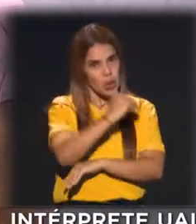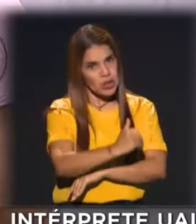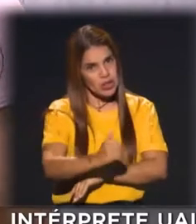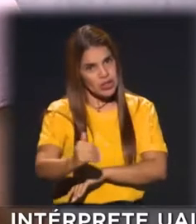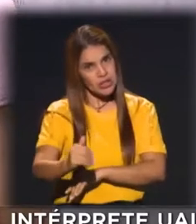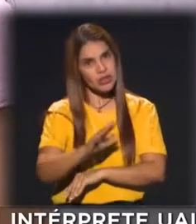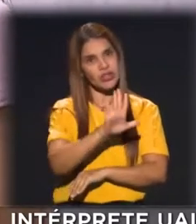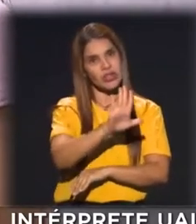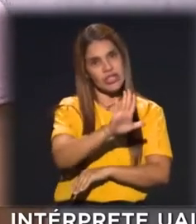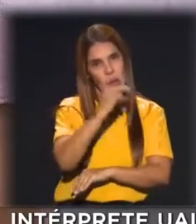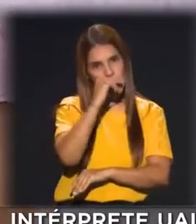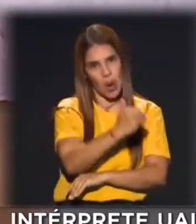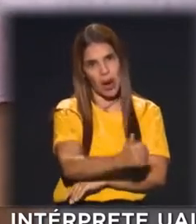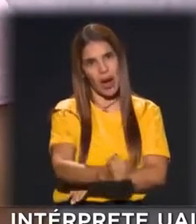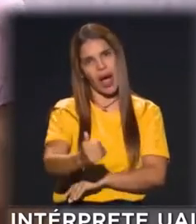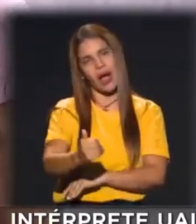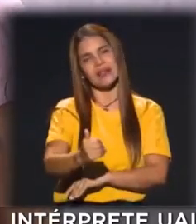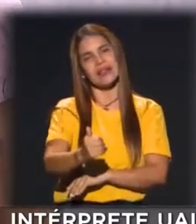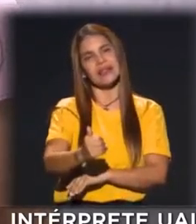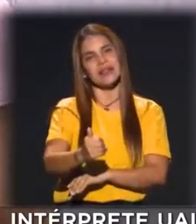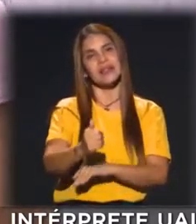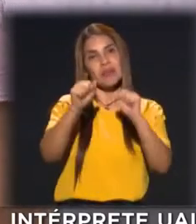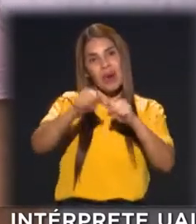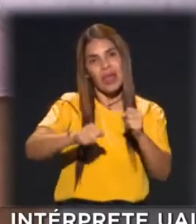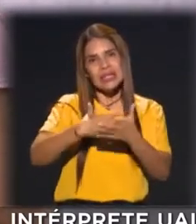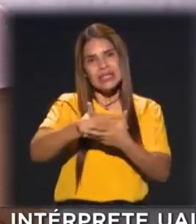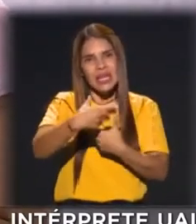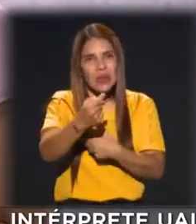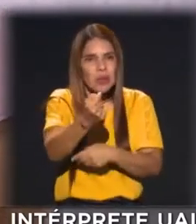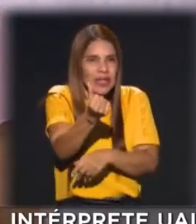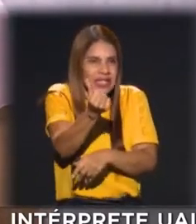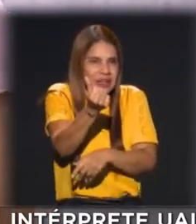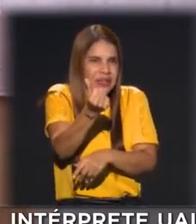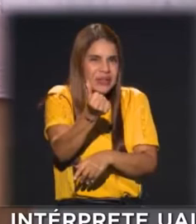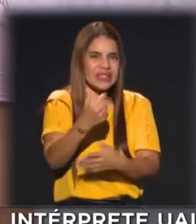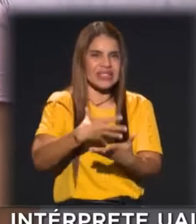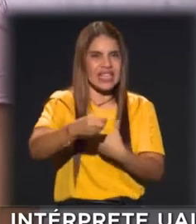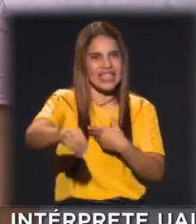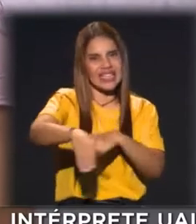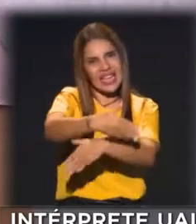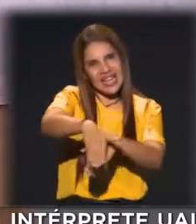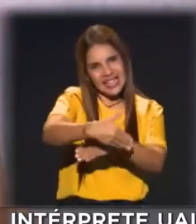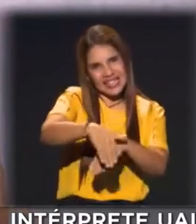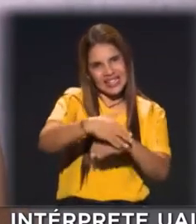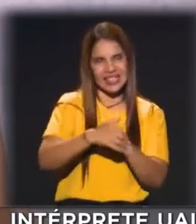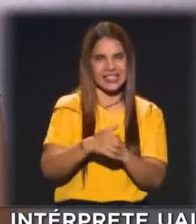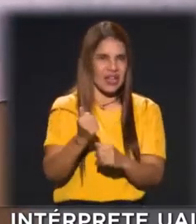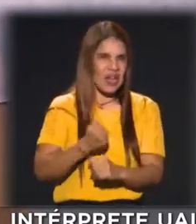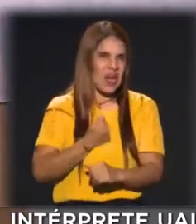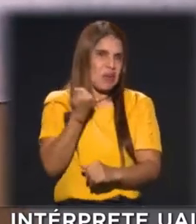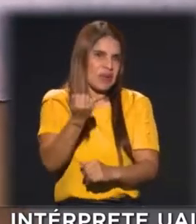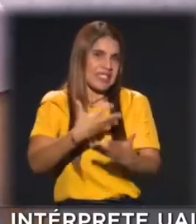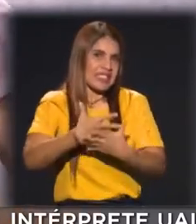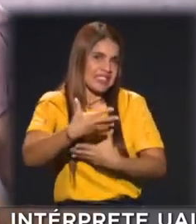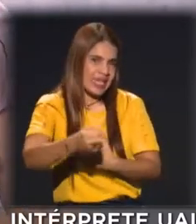de 5 añitos en adelante, 6 añitos, ya les permite salir un ratico a la calle en esta época. Hay que aprovechar que